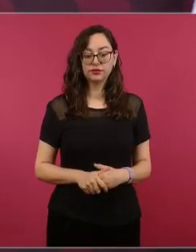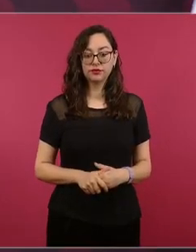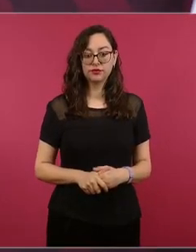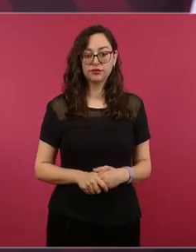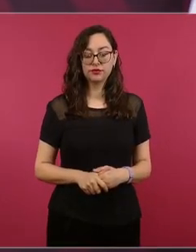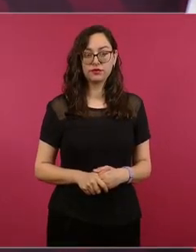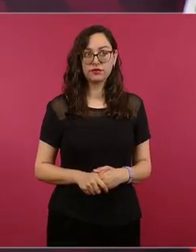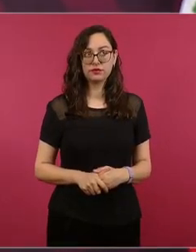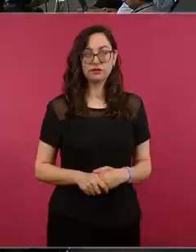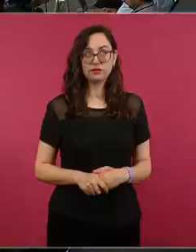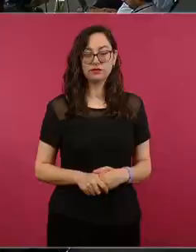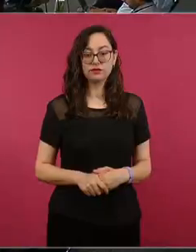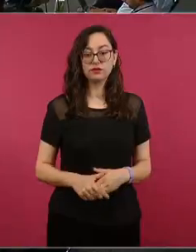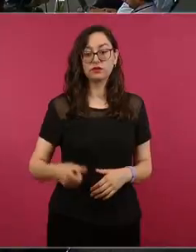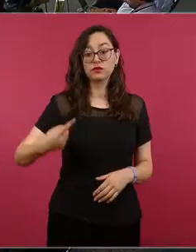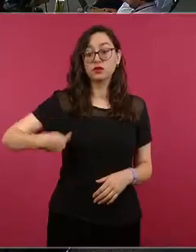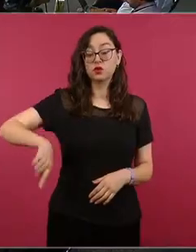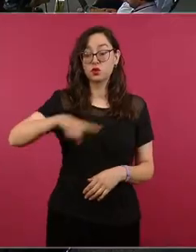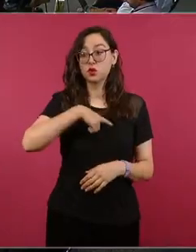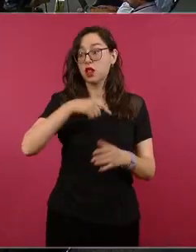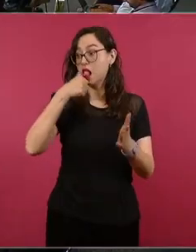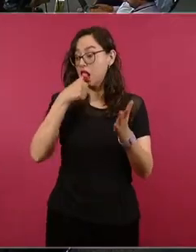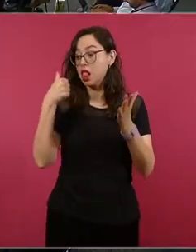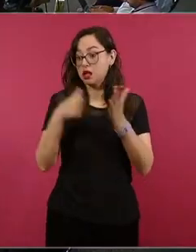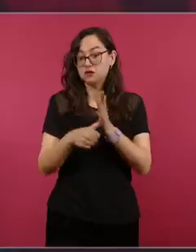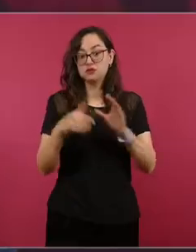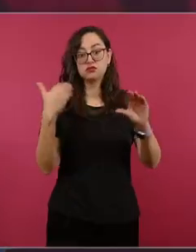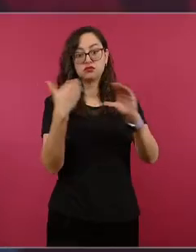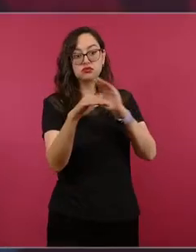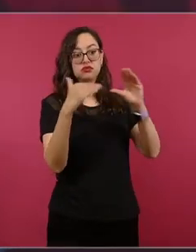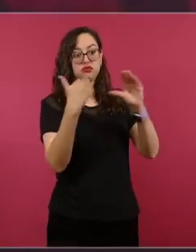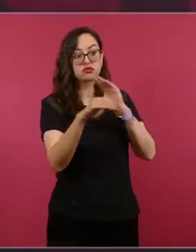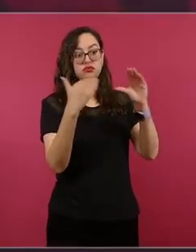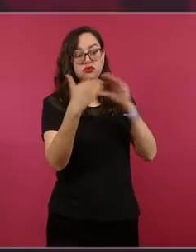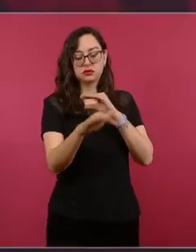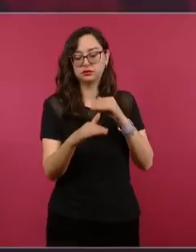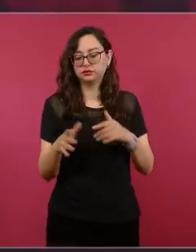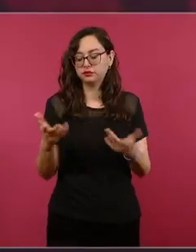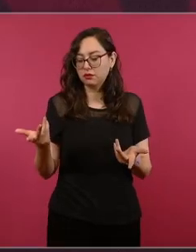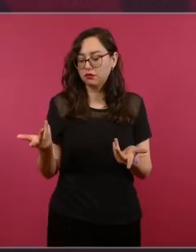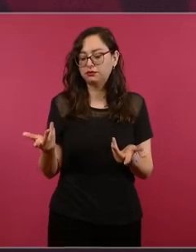O sea, llegaban las cartas y las escogían.